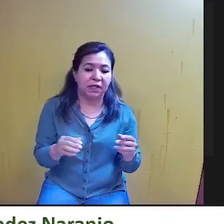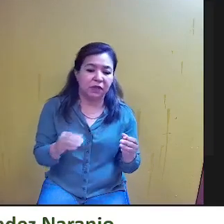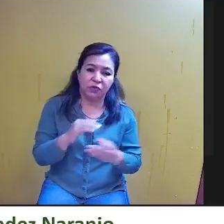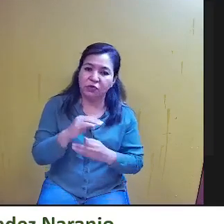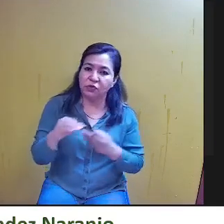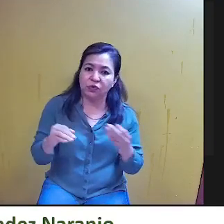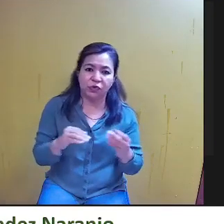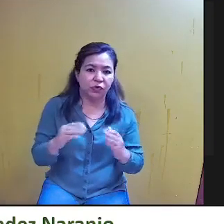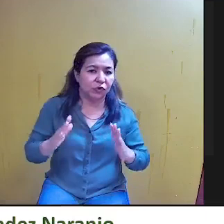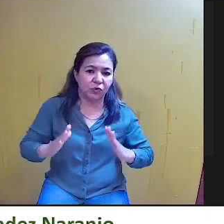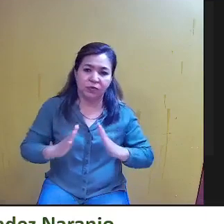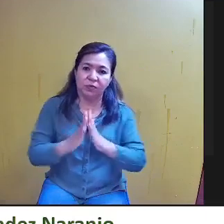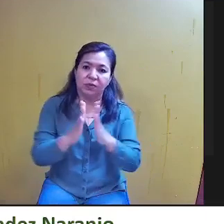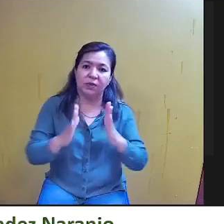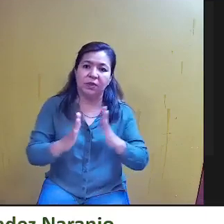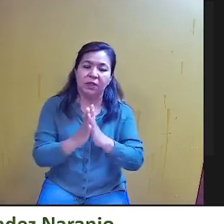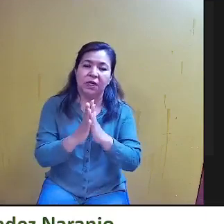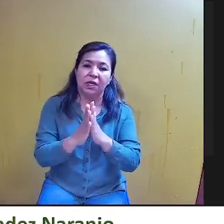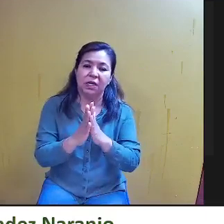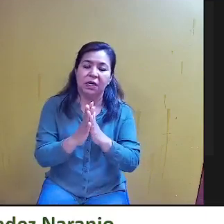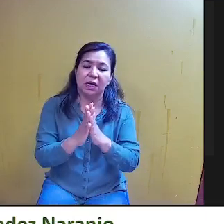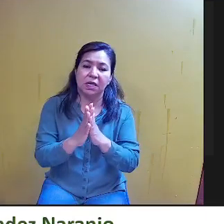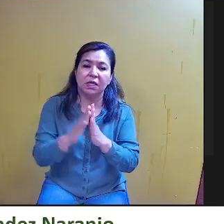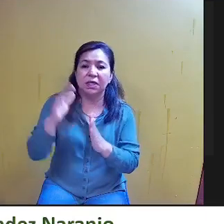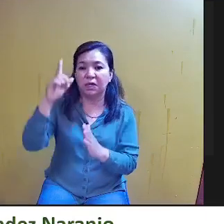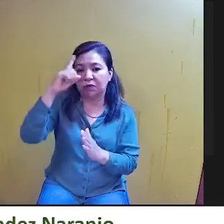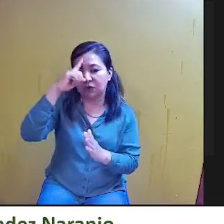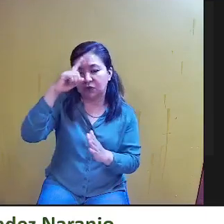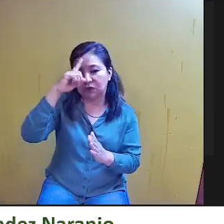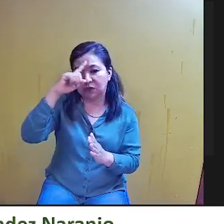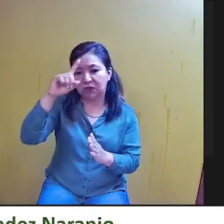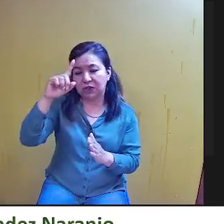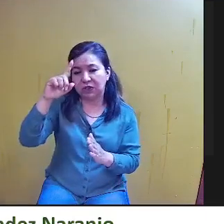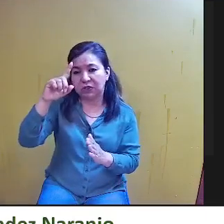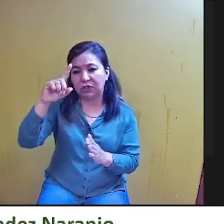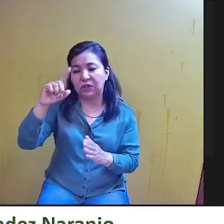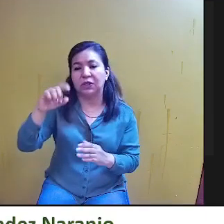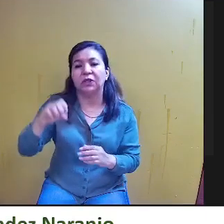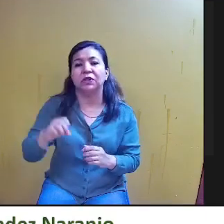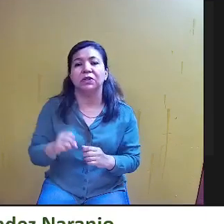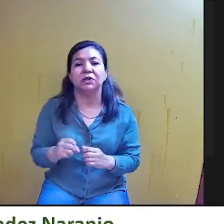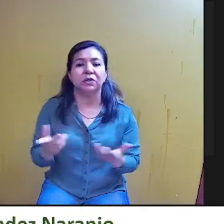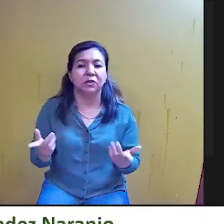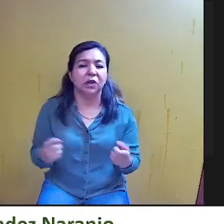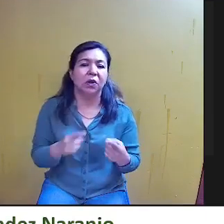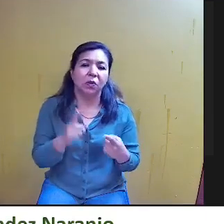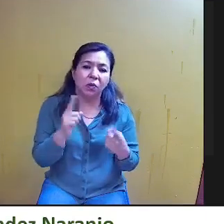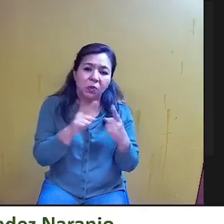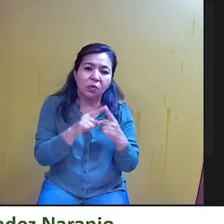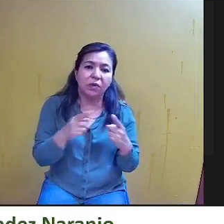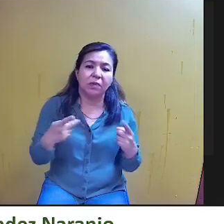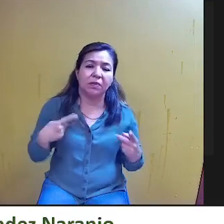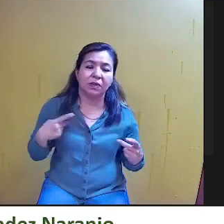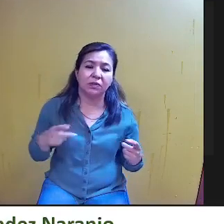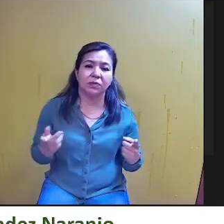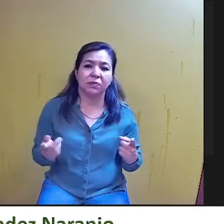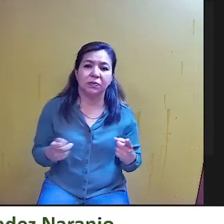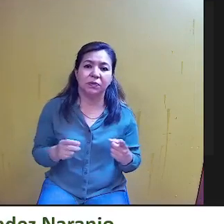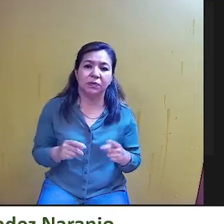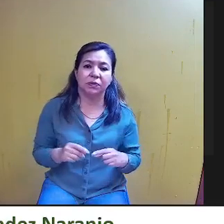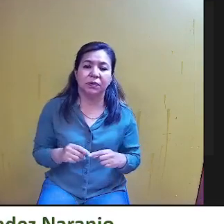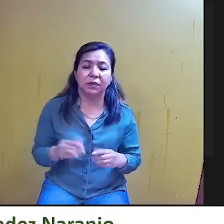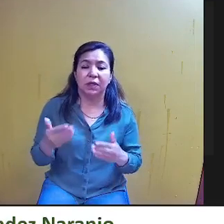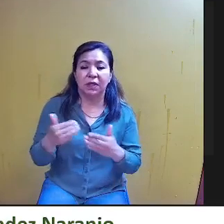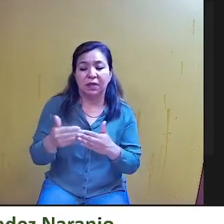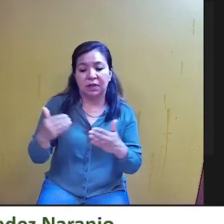los participantes del proceso de elección de consejos distritales electorales y no sobre un sujeto concreto. En relación con lo